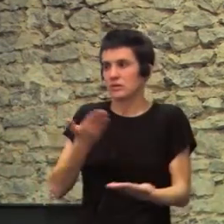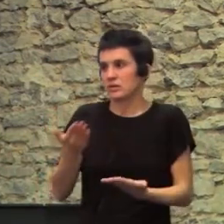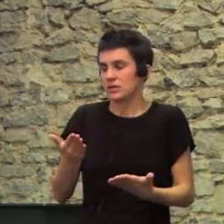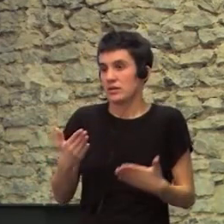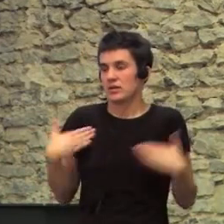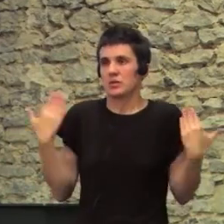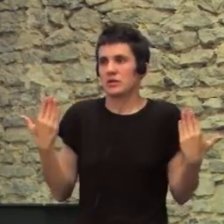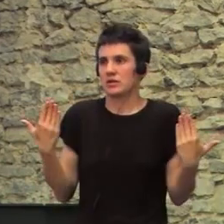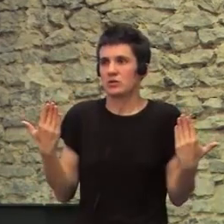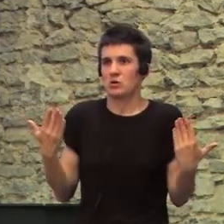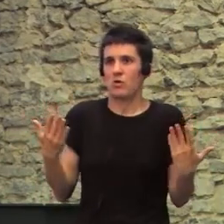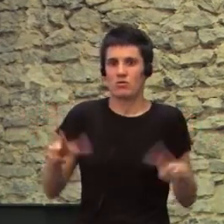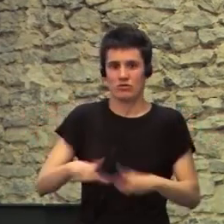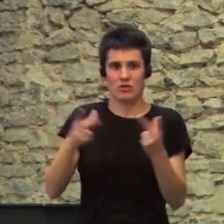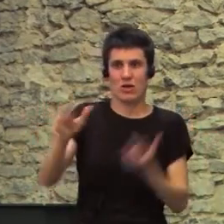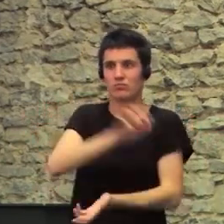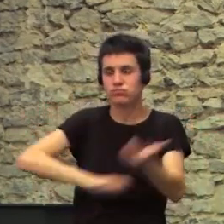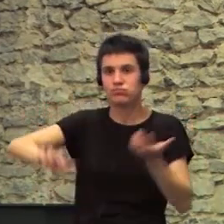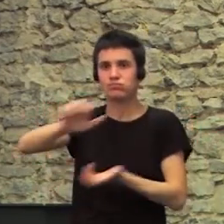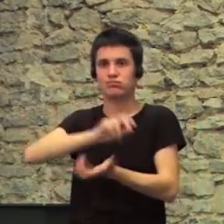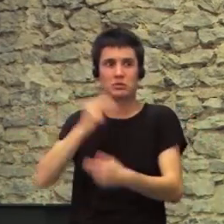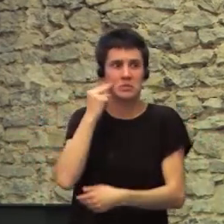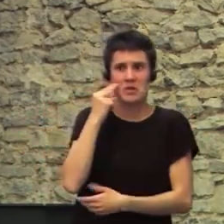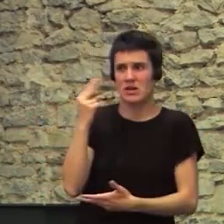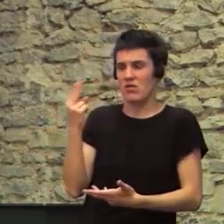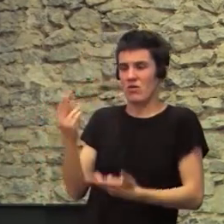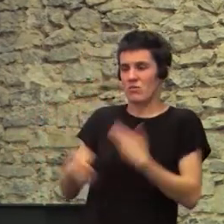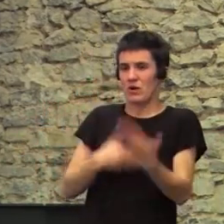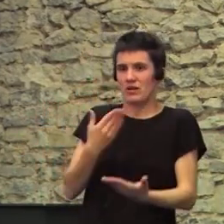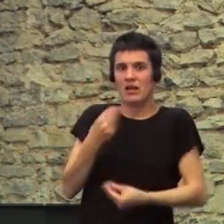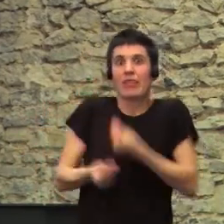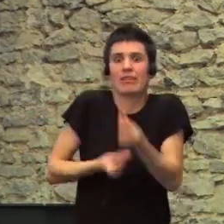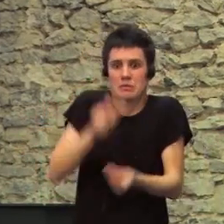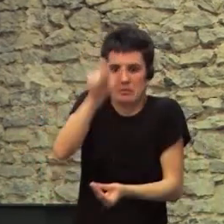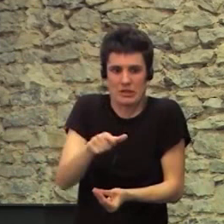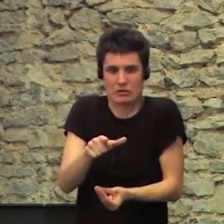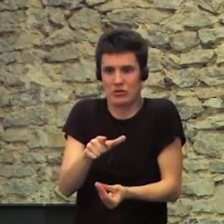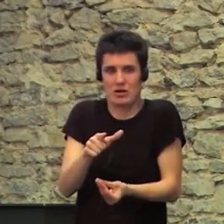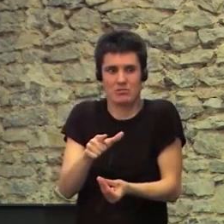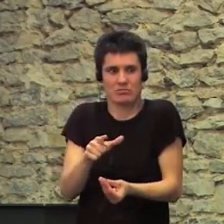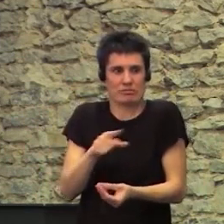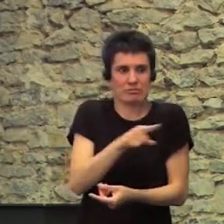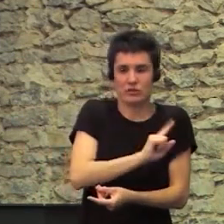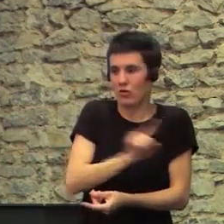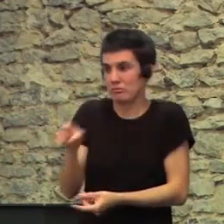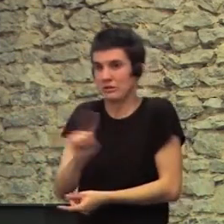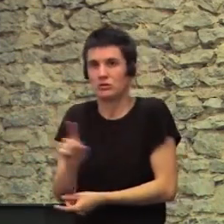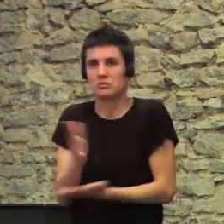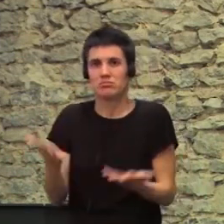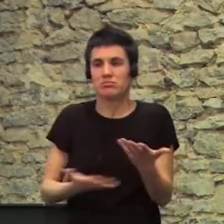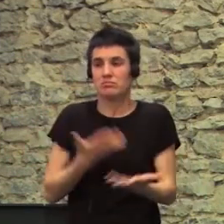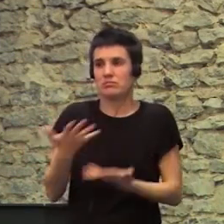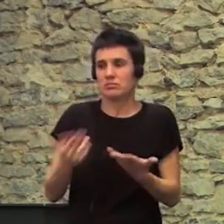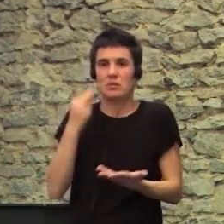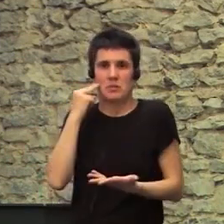repente se disparan todos los miedos, todas las amenazas y todas las fantasmas sociales. Porque, ¿qué va a pasar con una persona que no encaja en las raíces? Con lo